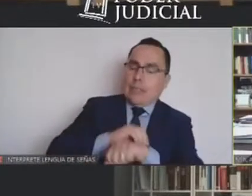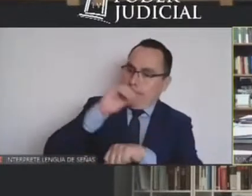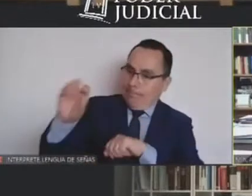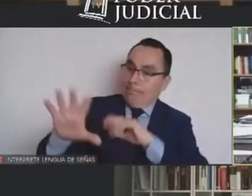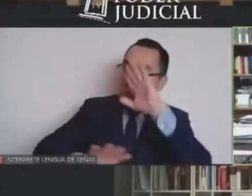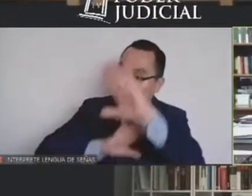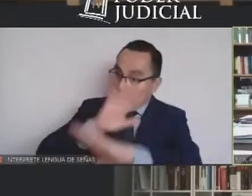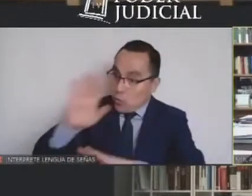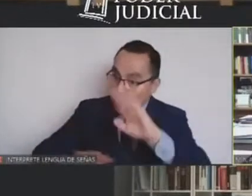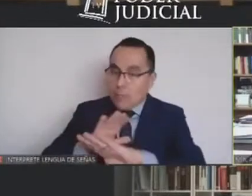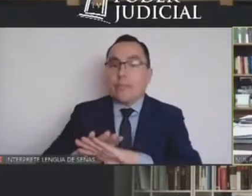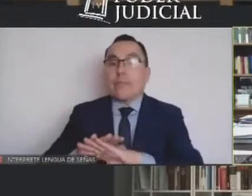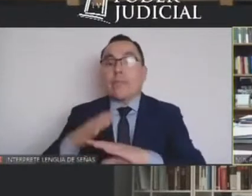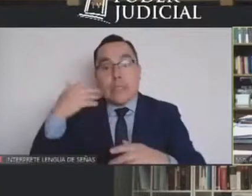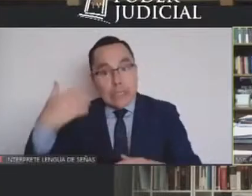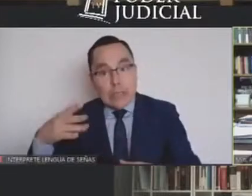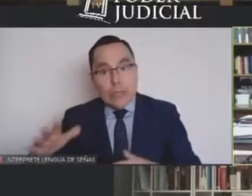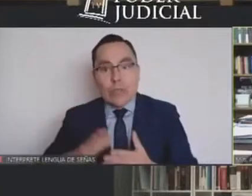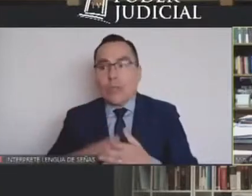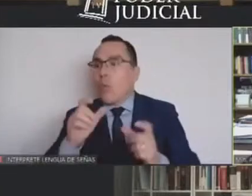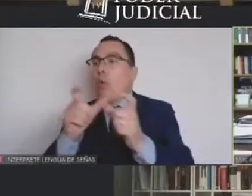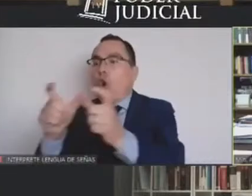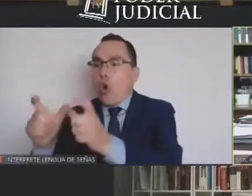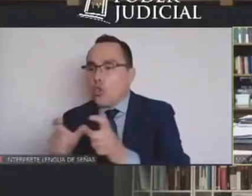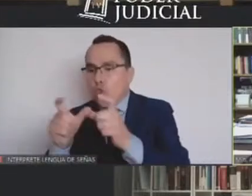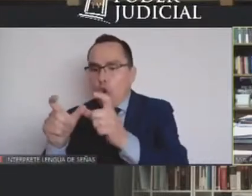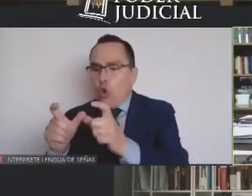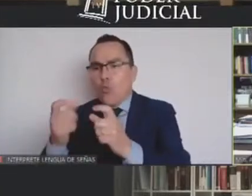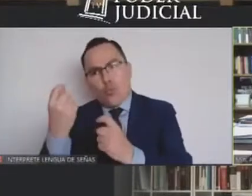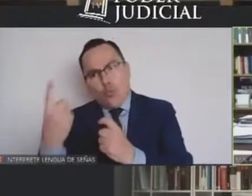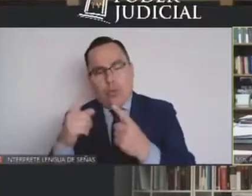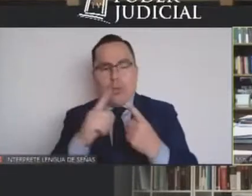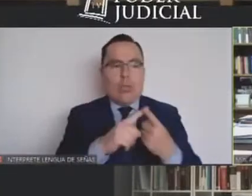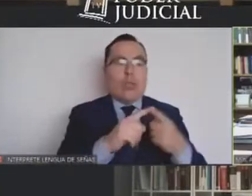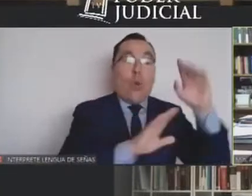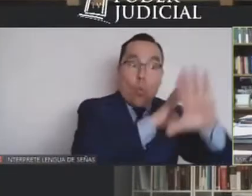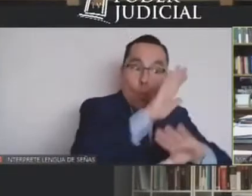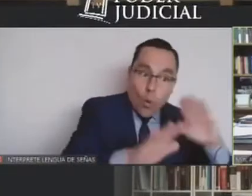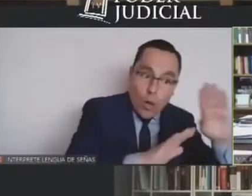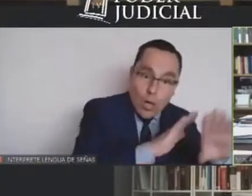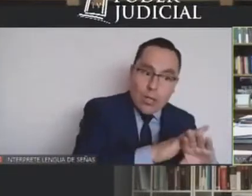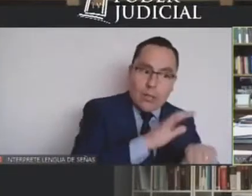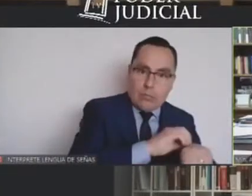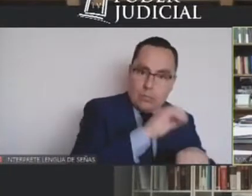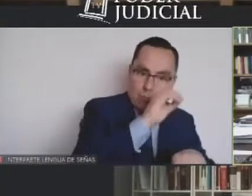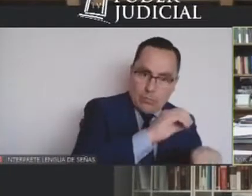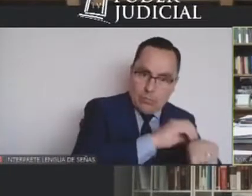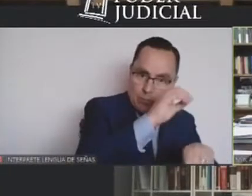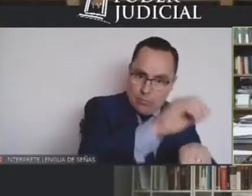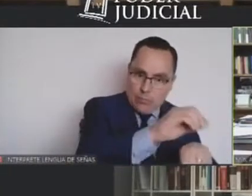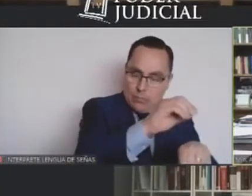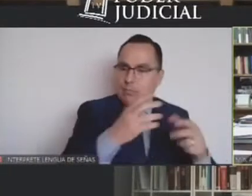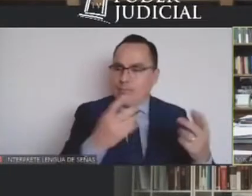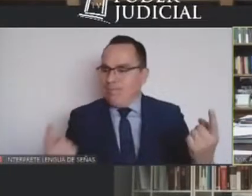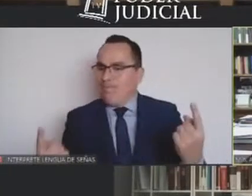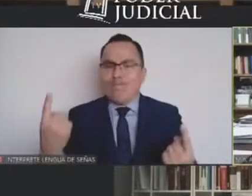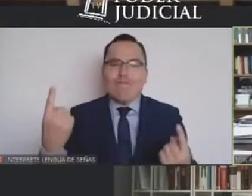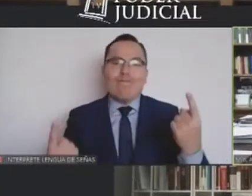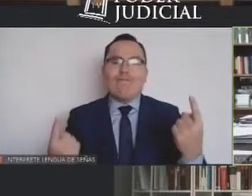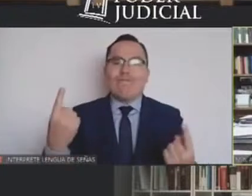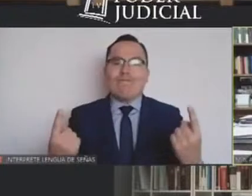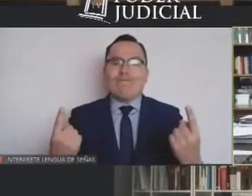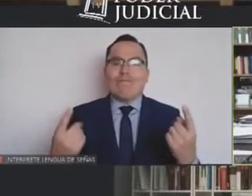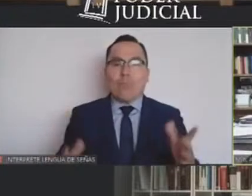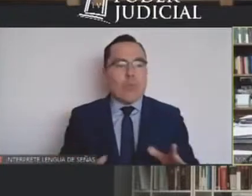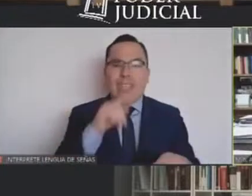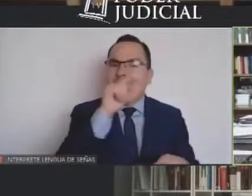es más importante aún que el control, porque la prevención tiene que ver no solamente con tratar de